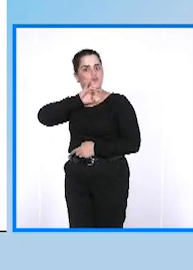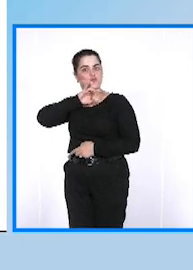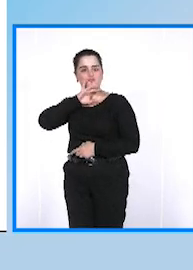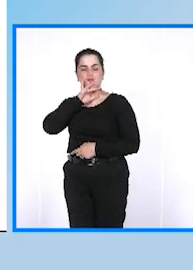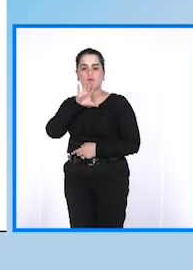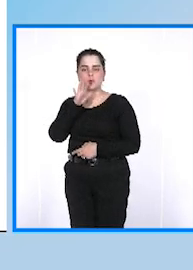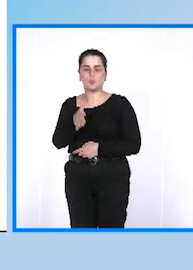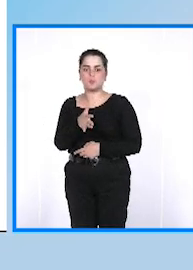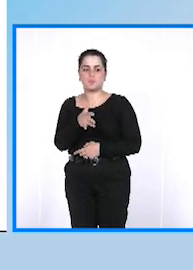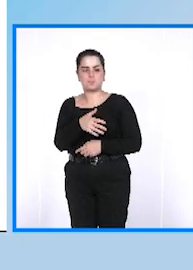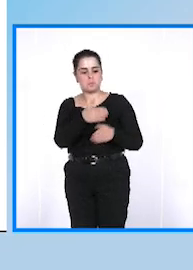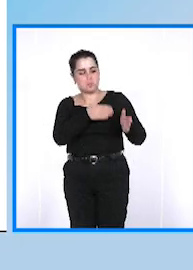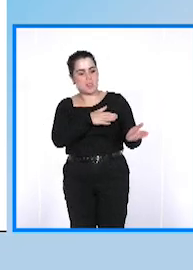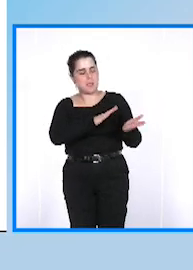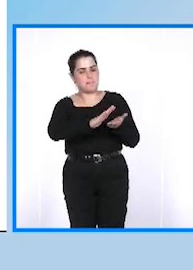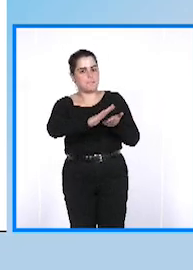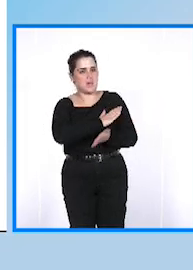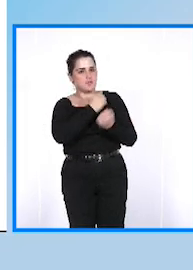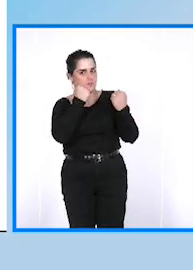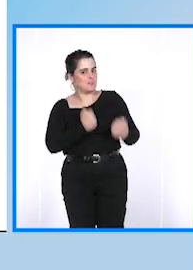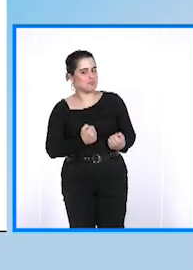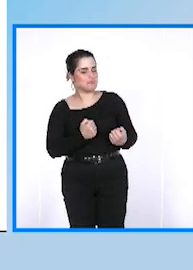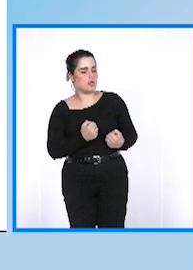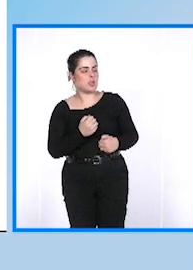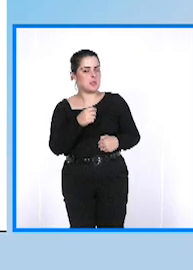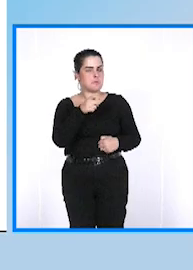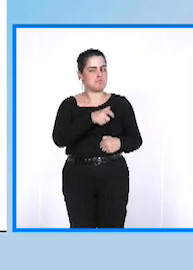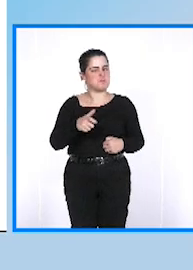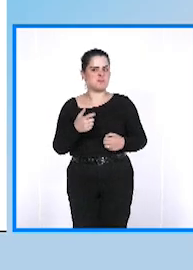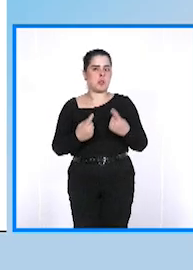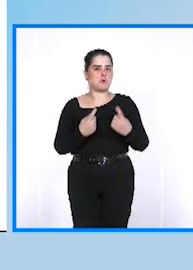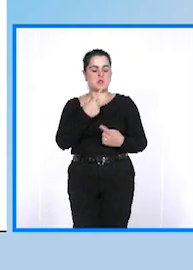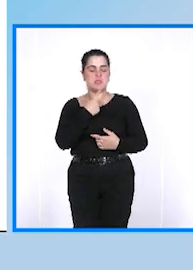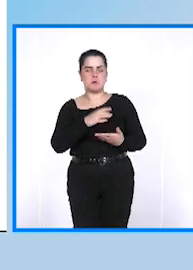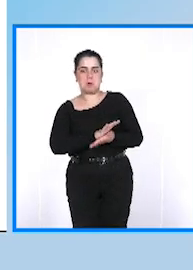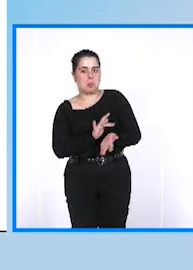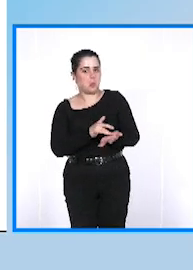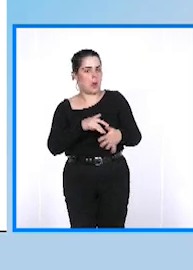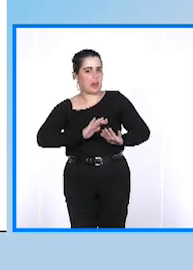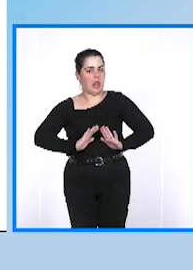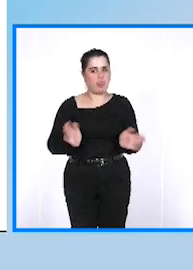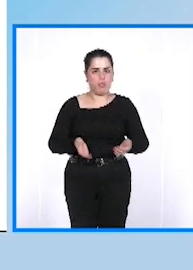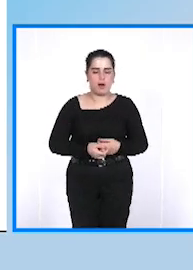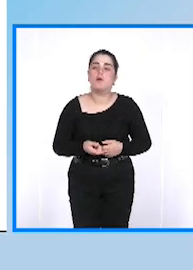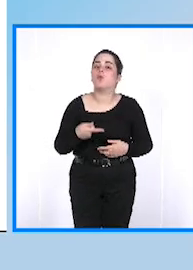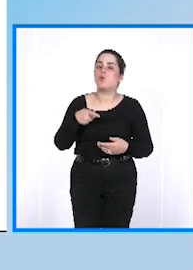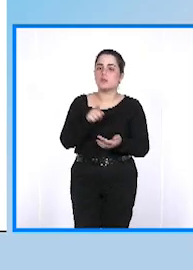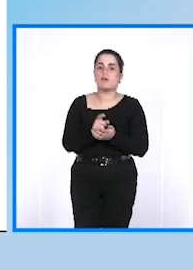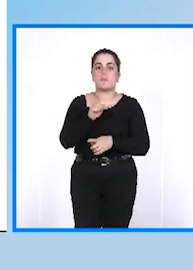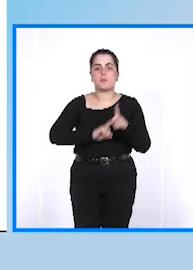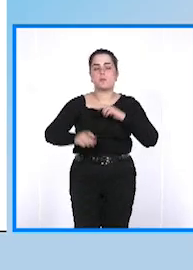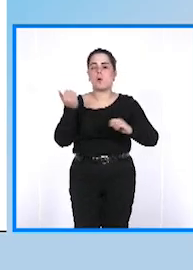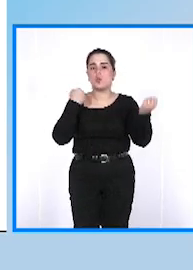percibido un impacto muy positivo y familias que no han percibido ese Impacto de nuevo eh la problemática